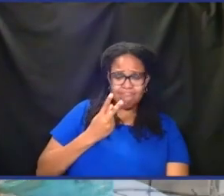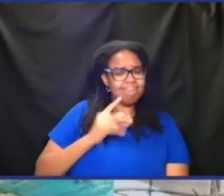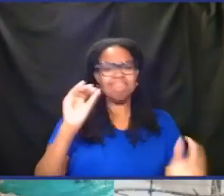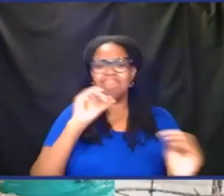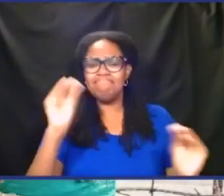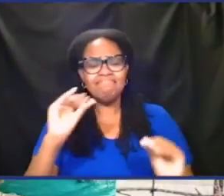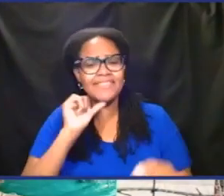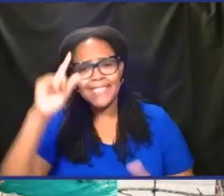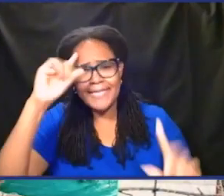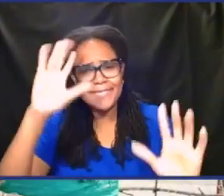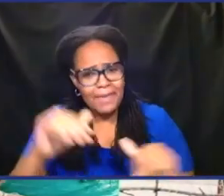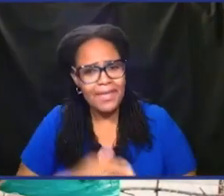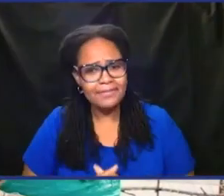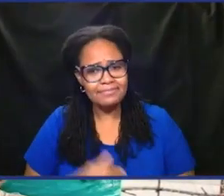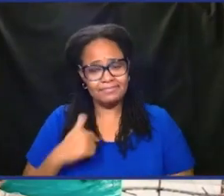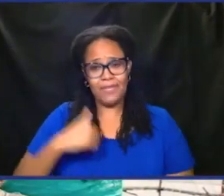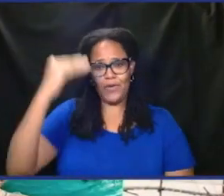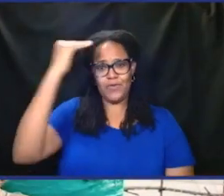Guajira.